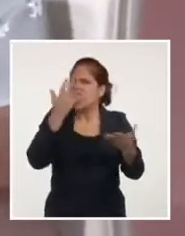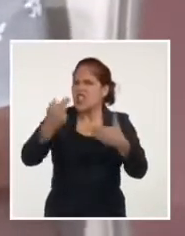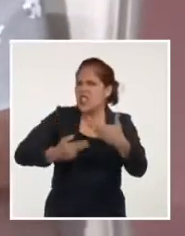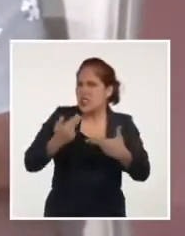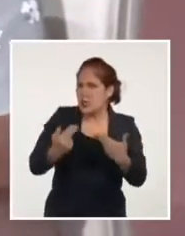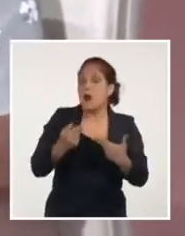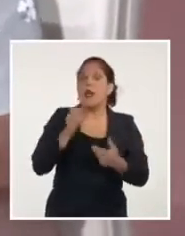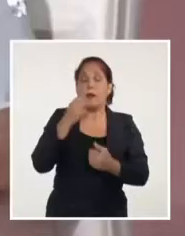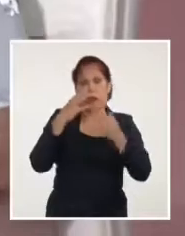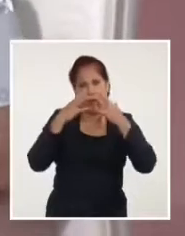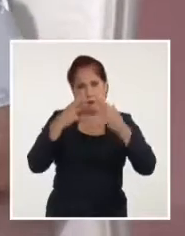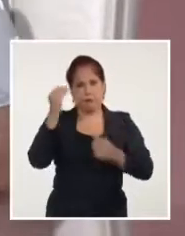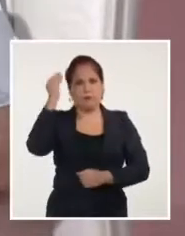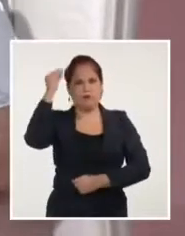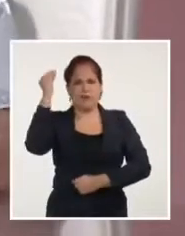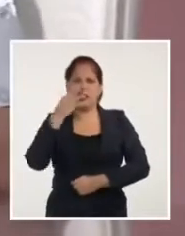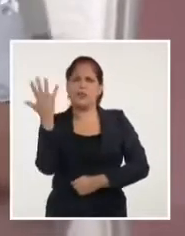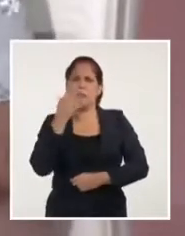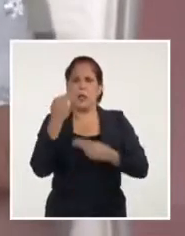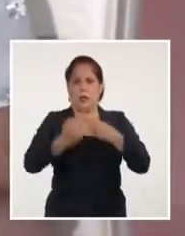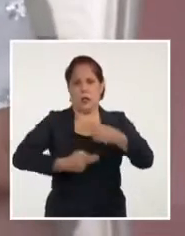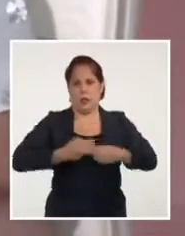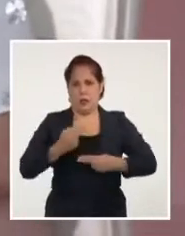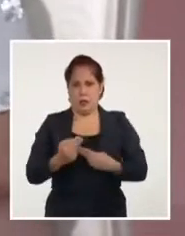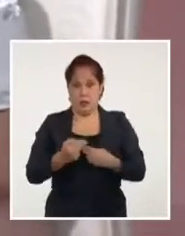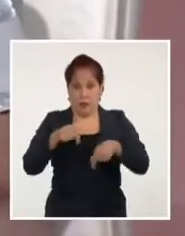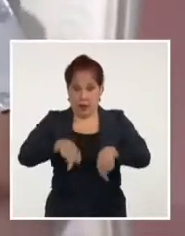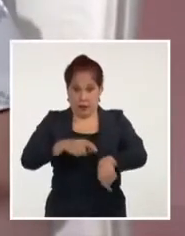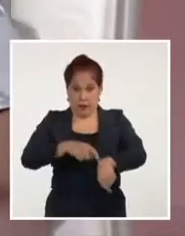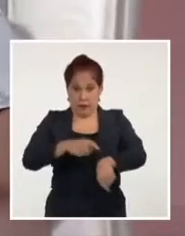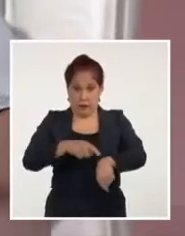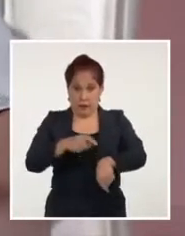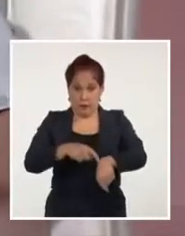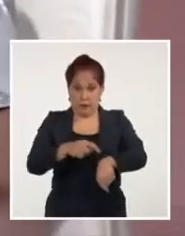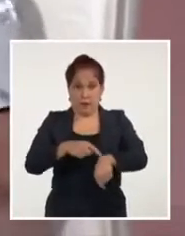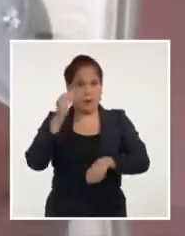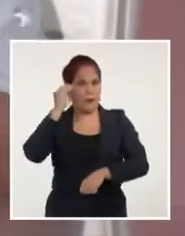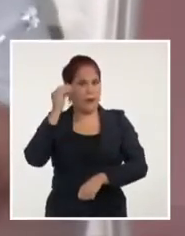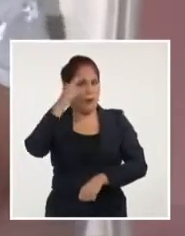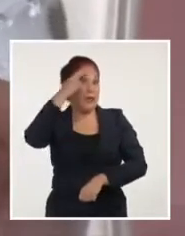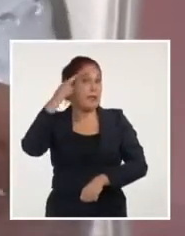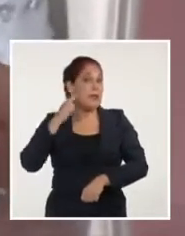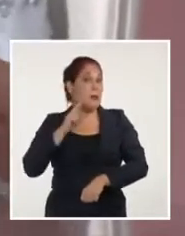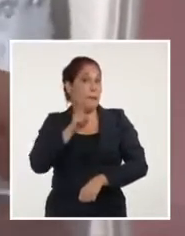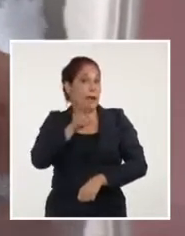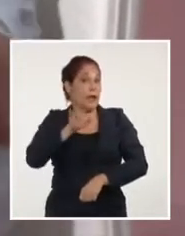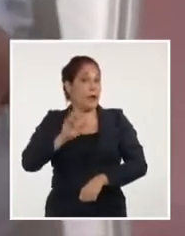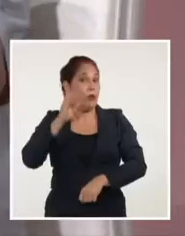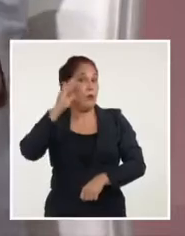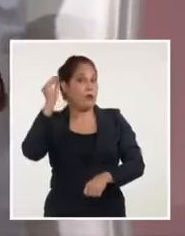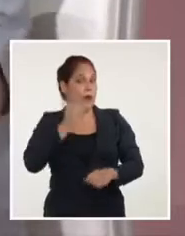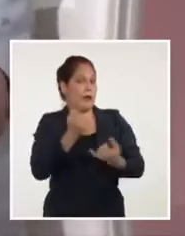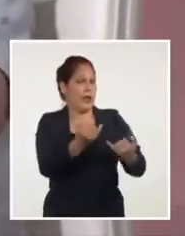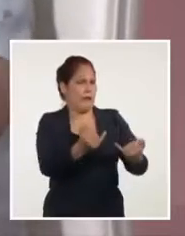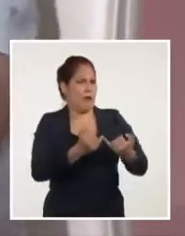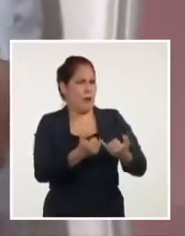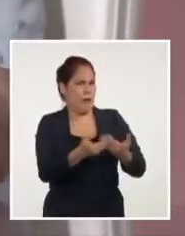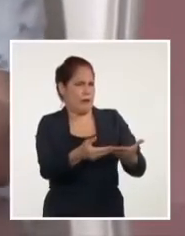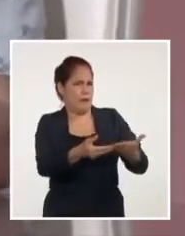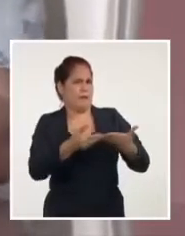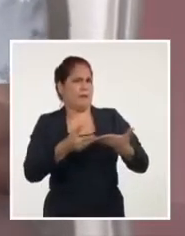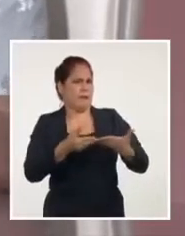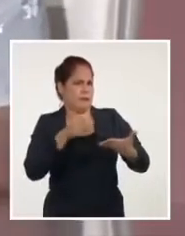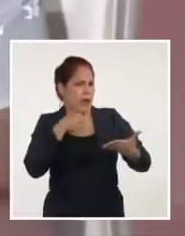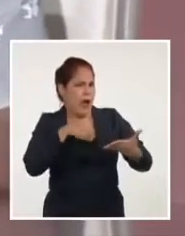poco iluso e ingenuo a esta altura, que estamos hablando del siglo XXI, creer que lo que nos estamos presentando en